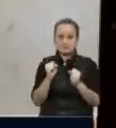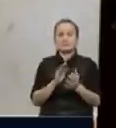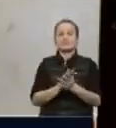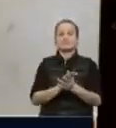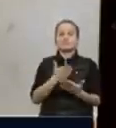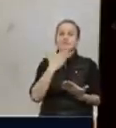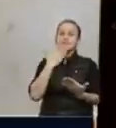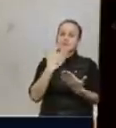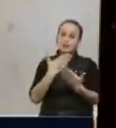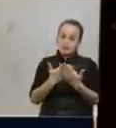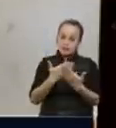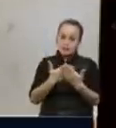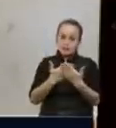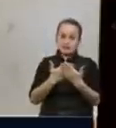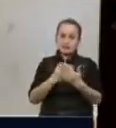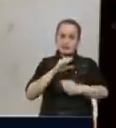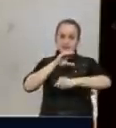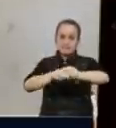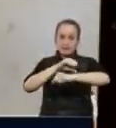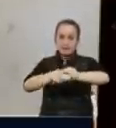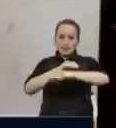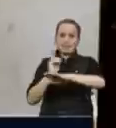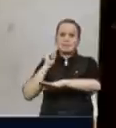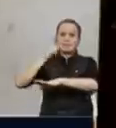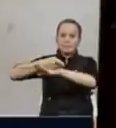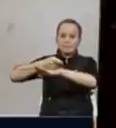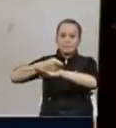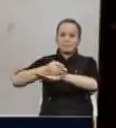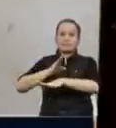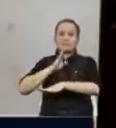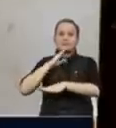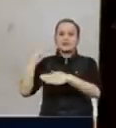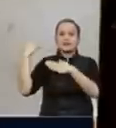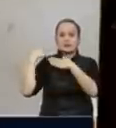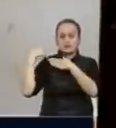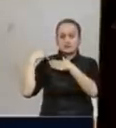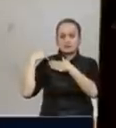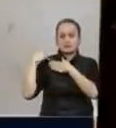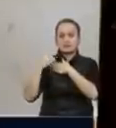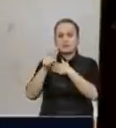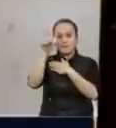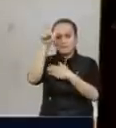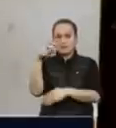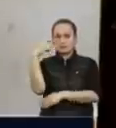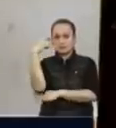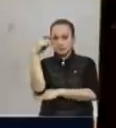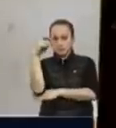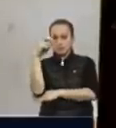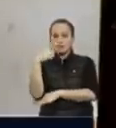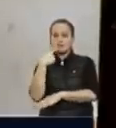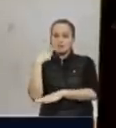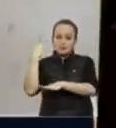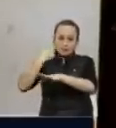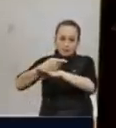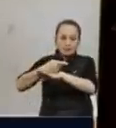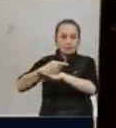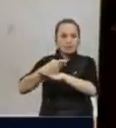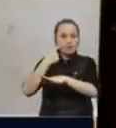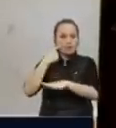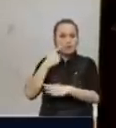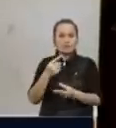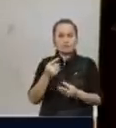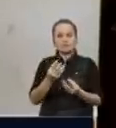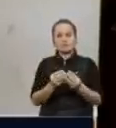al levantamiento de las órdenes de captura que dispuso el fiscal general recientemente, entonces el mecanismo de